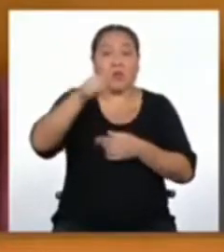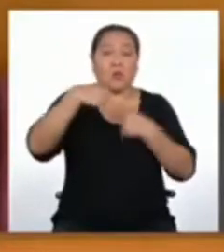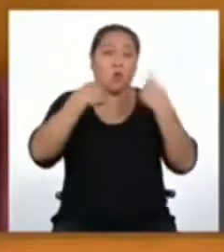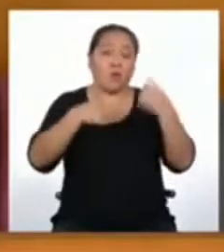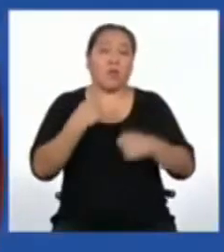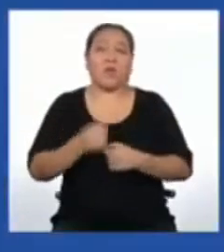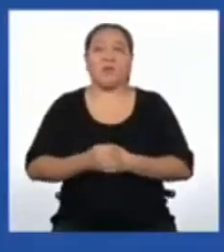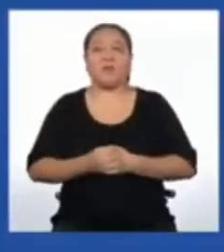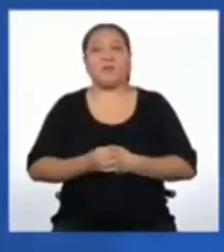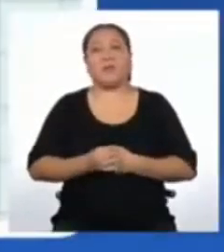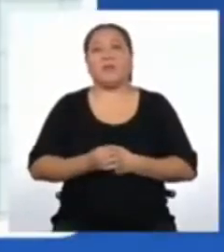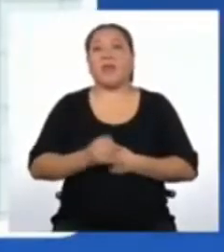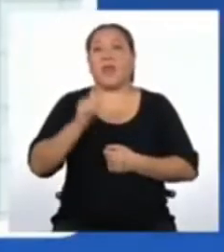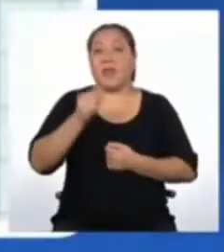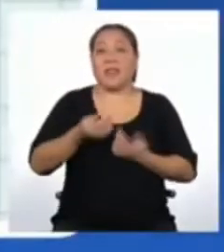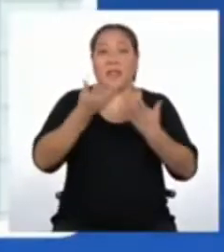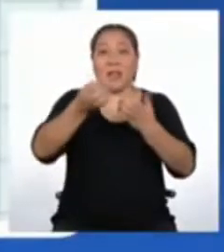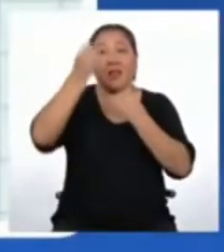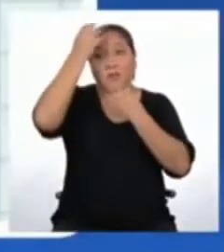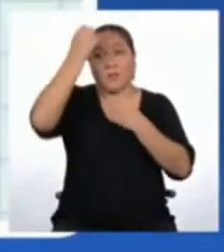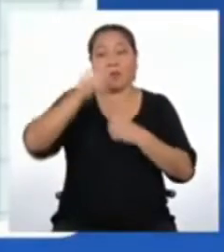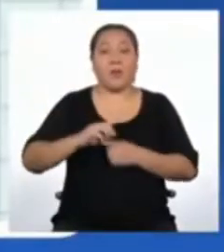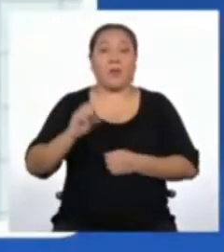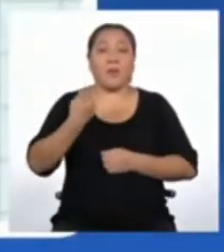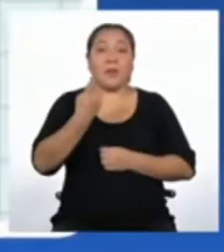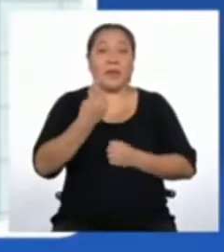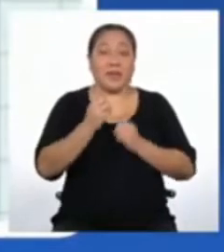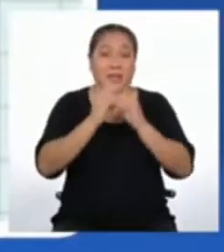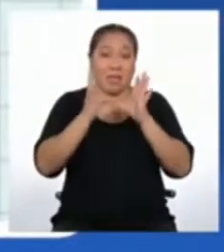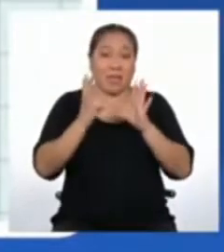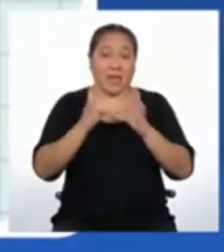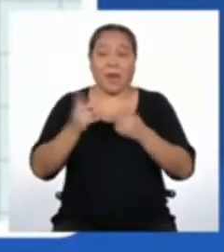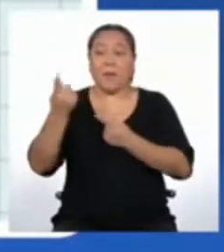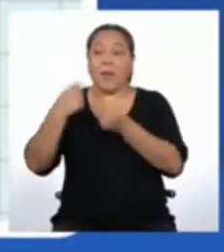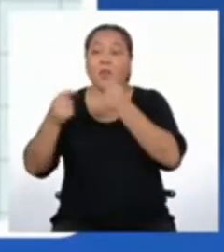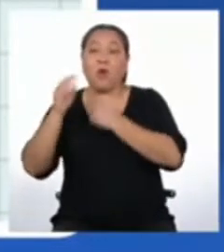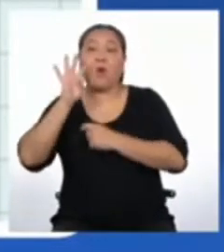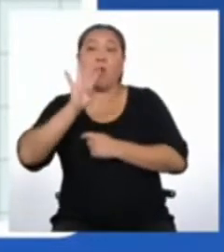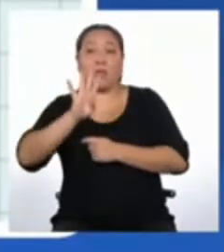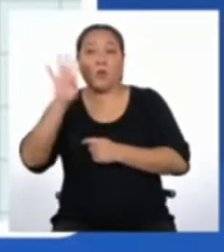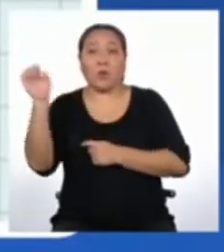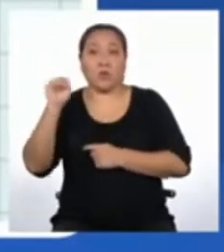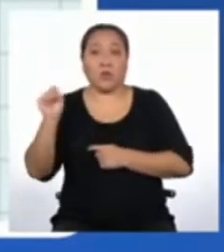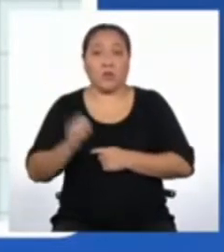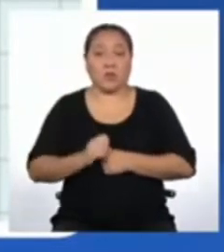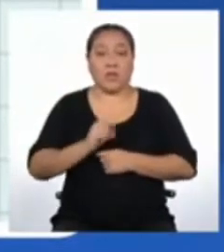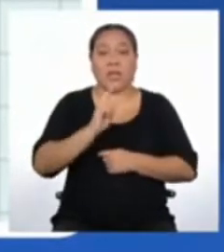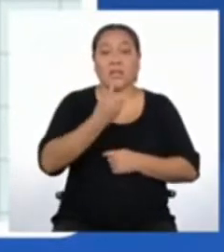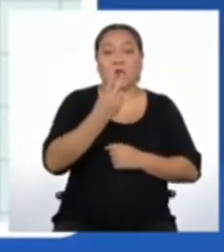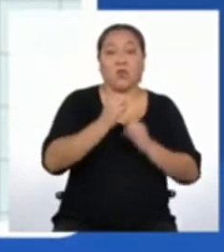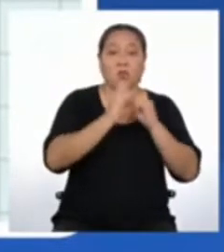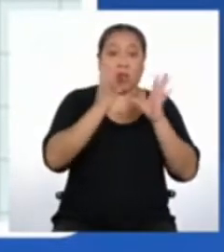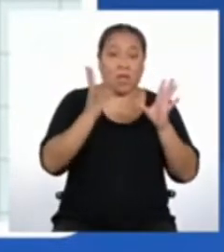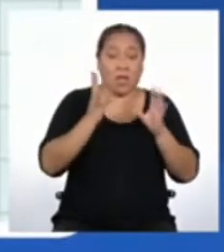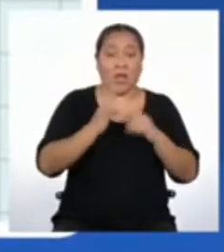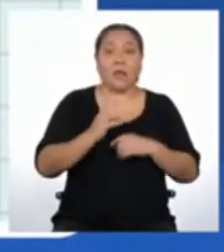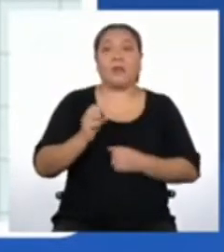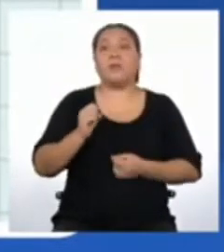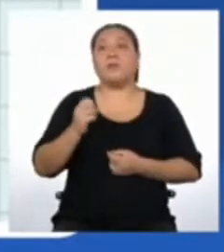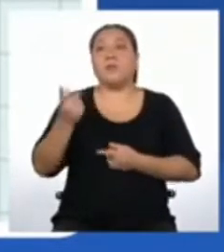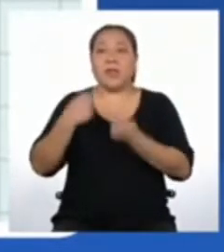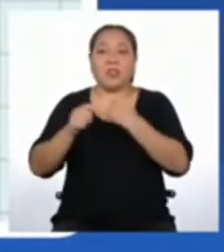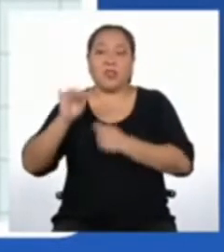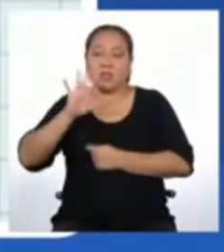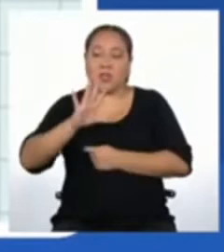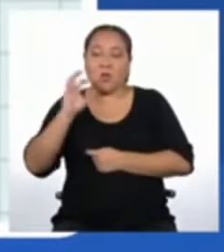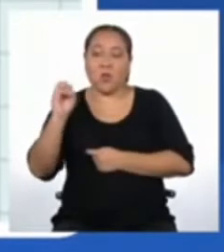comentado. Ahí va la información. El primer día vendió 44 soles. El segundo vendió 50